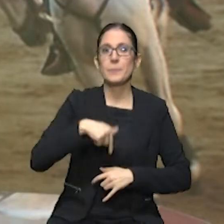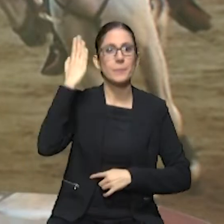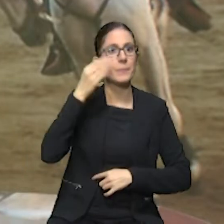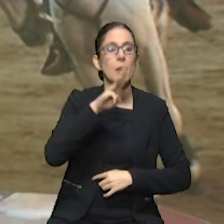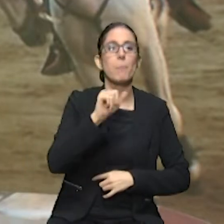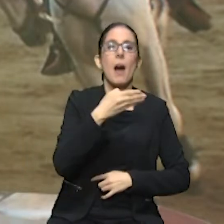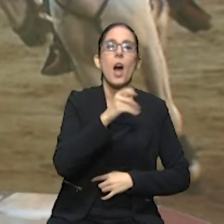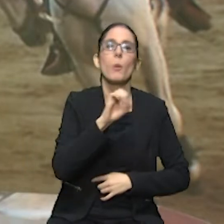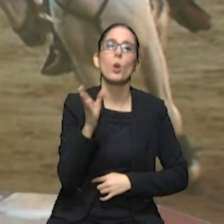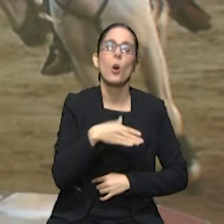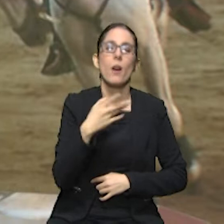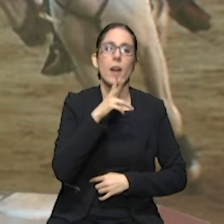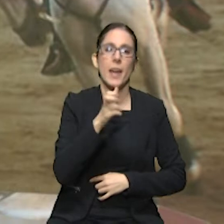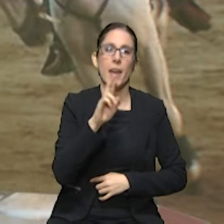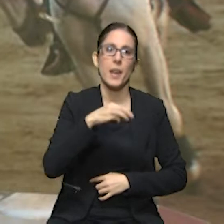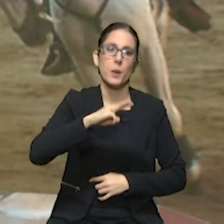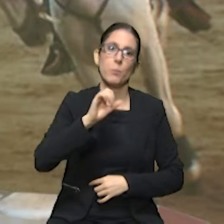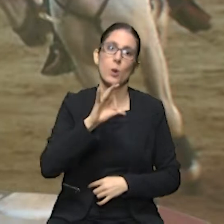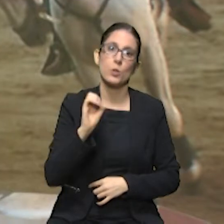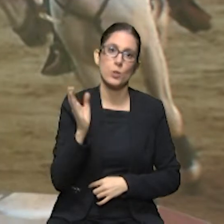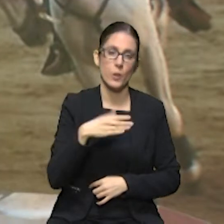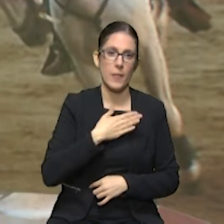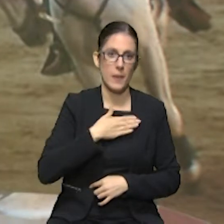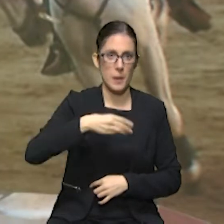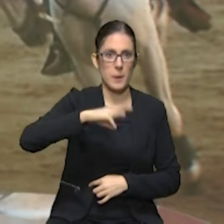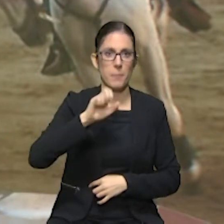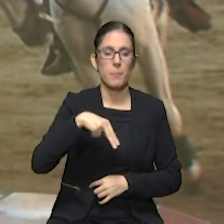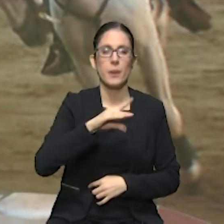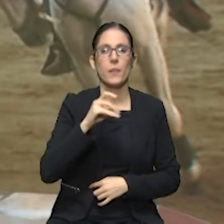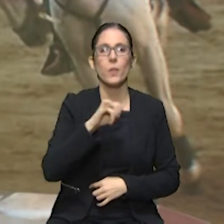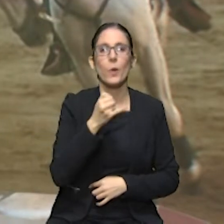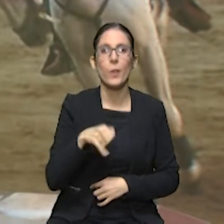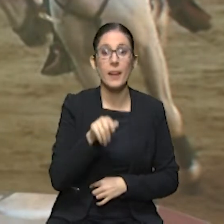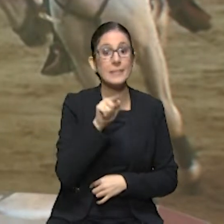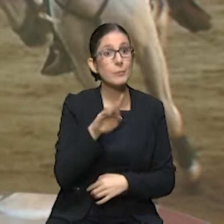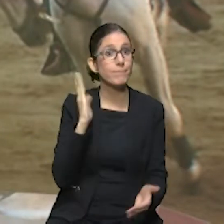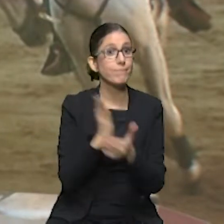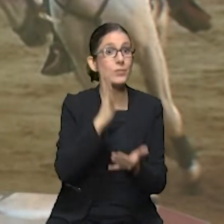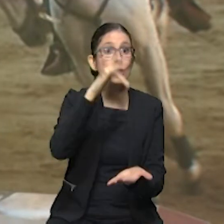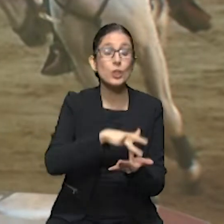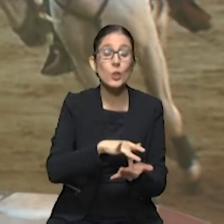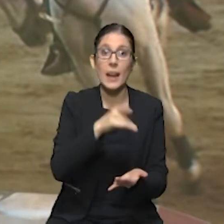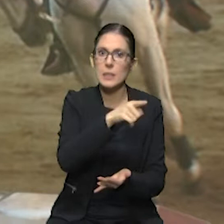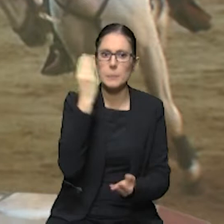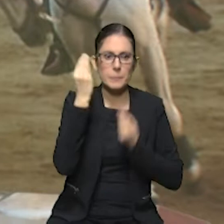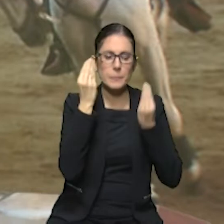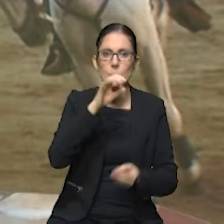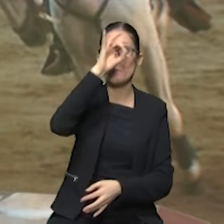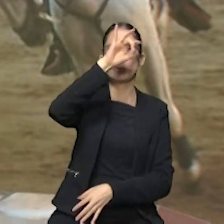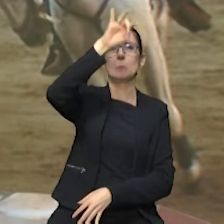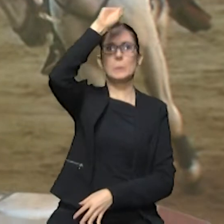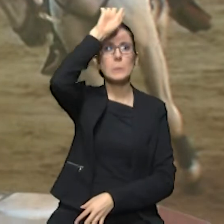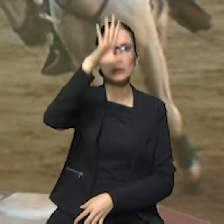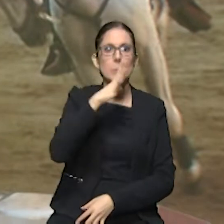por presuntos delitos contra el ambiente o fauna. Algo que ha cogido por sorpresa, según nos ha dicho el rejoneador, quien asegura que